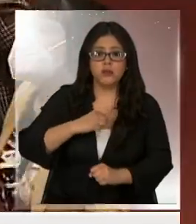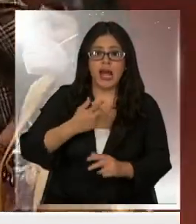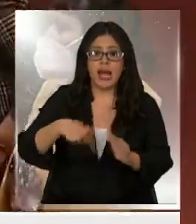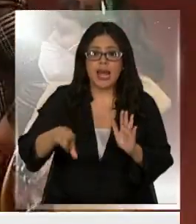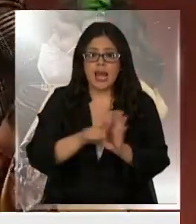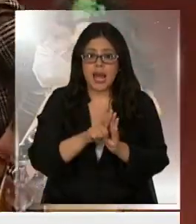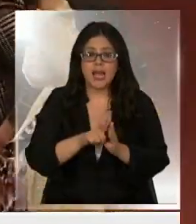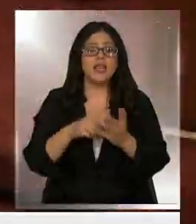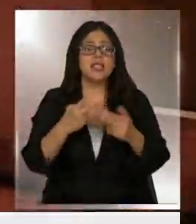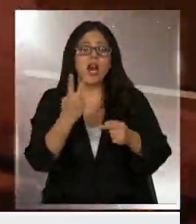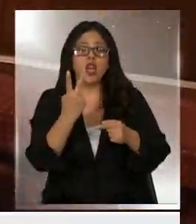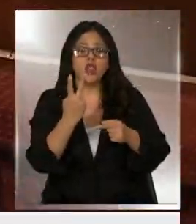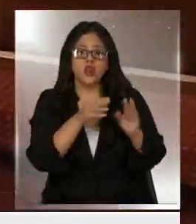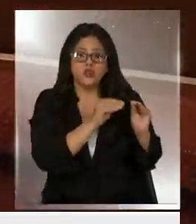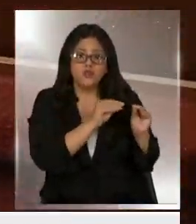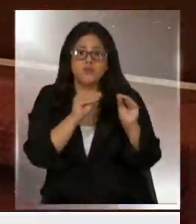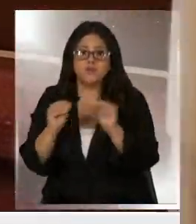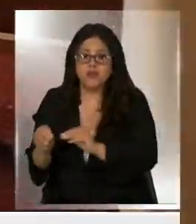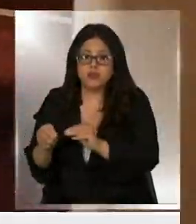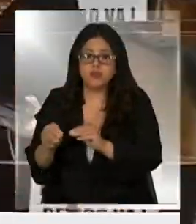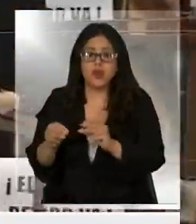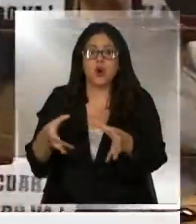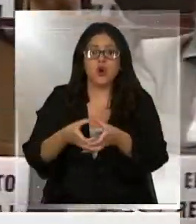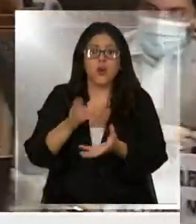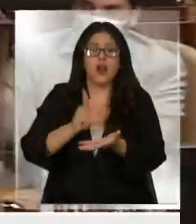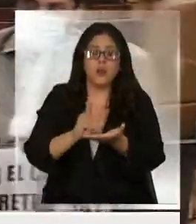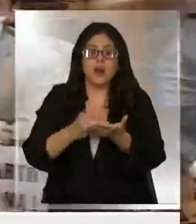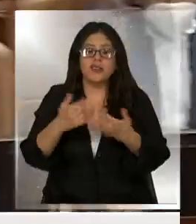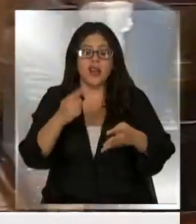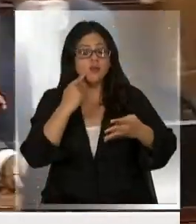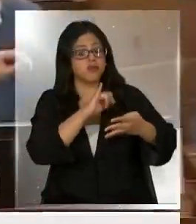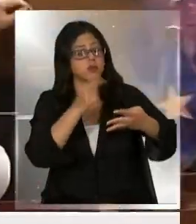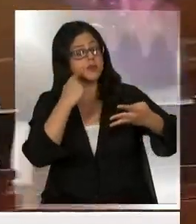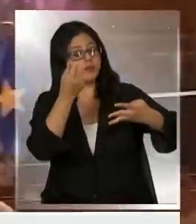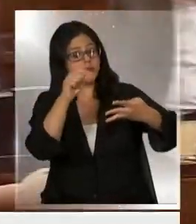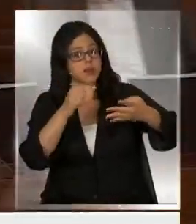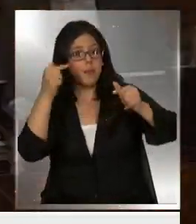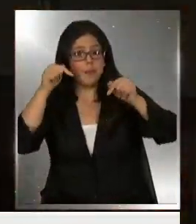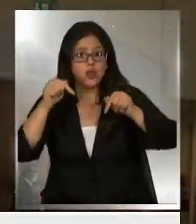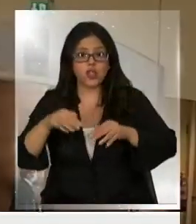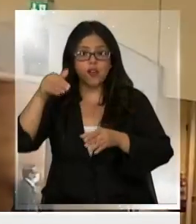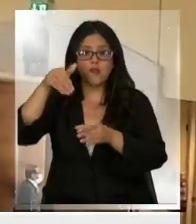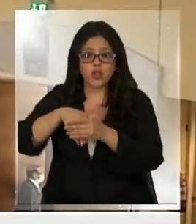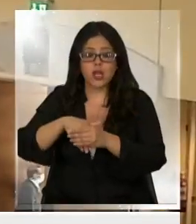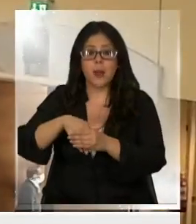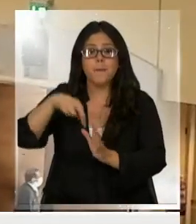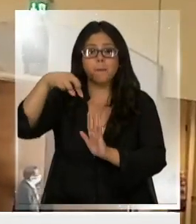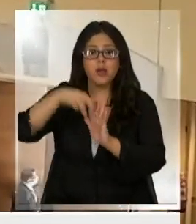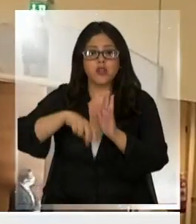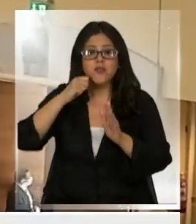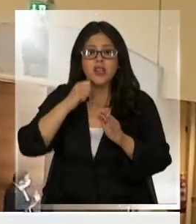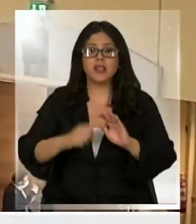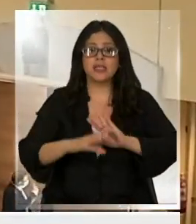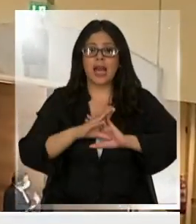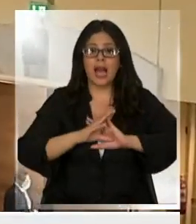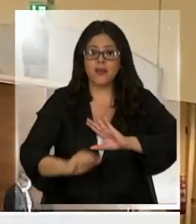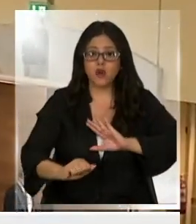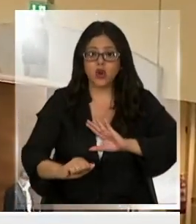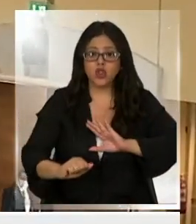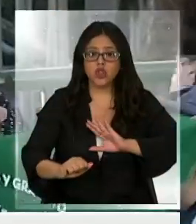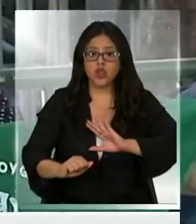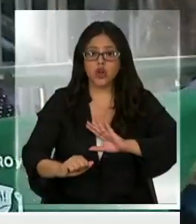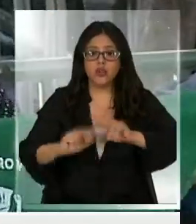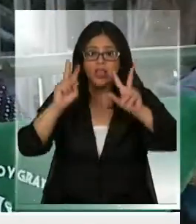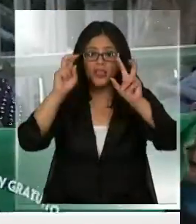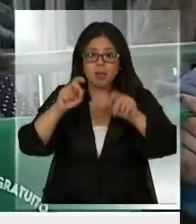había sido aplazada por la Cámara de Diputados luego de su revisión, pero hoy finalmente se votó el proyecto que busca despenalizar el aborto consentido